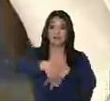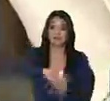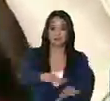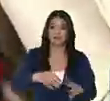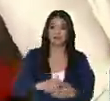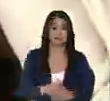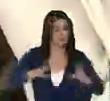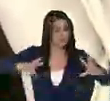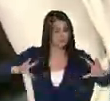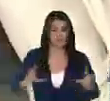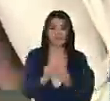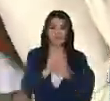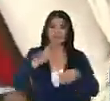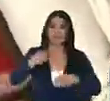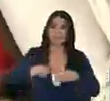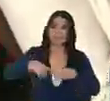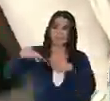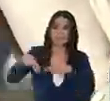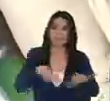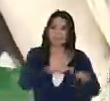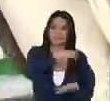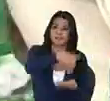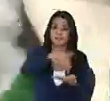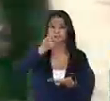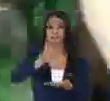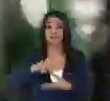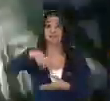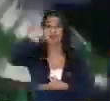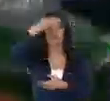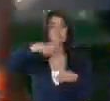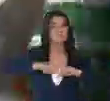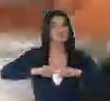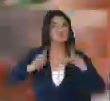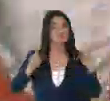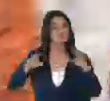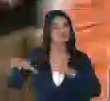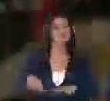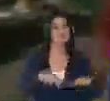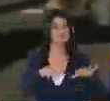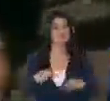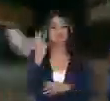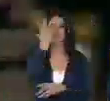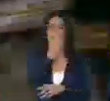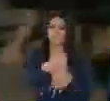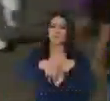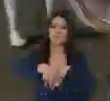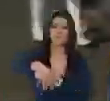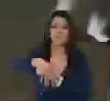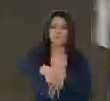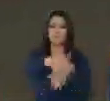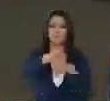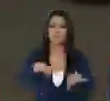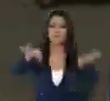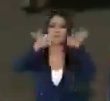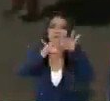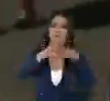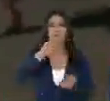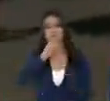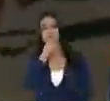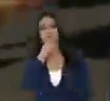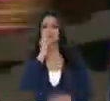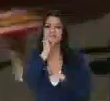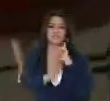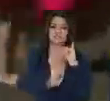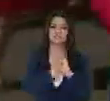está activado toda la ciudad, centro, sur y norte, con estos desfiles importantes con artistas